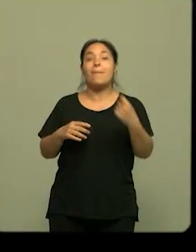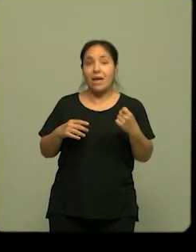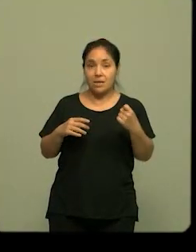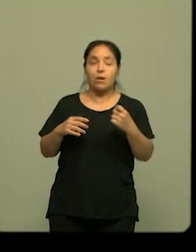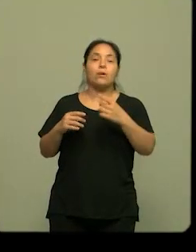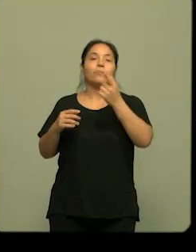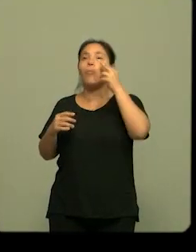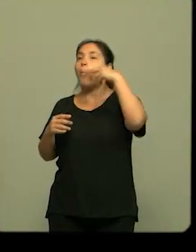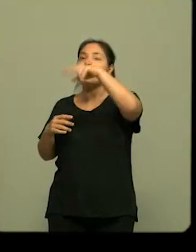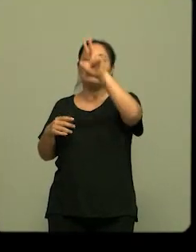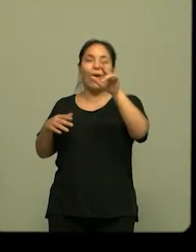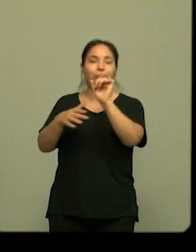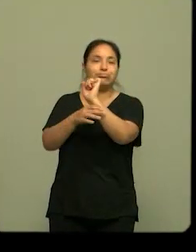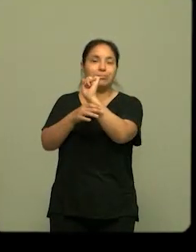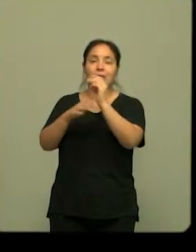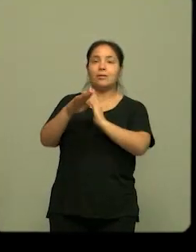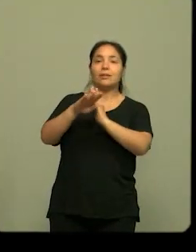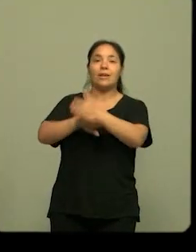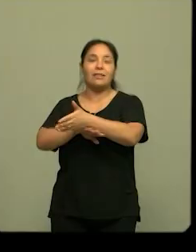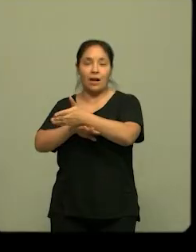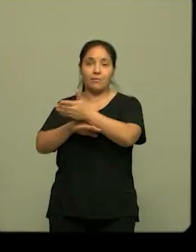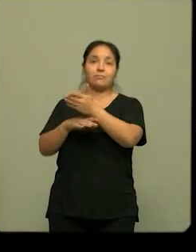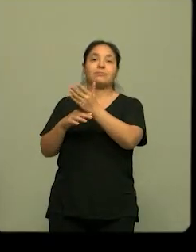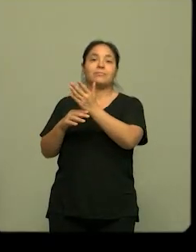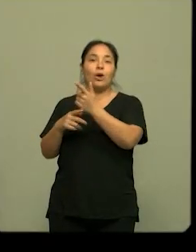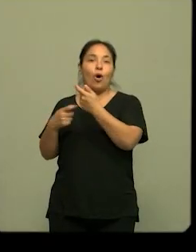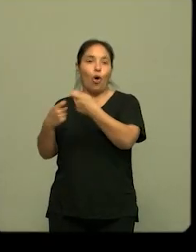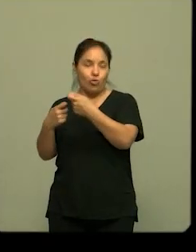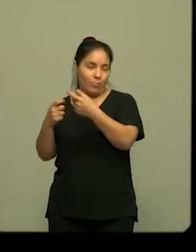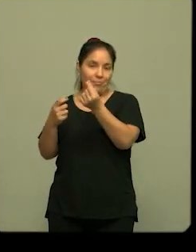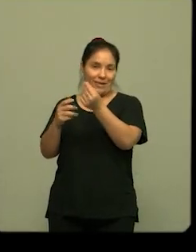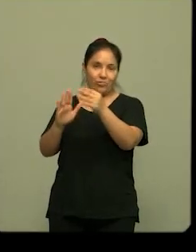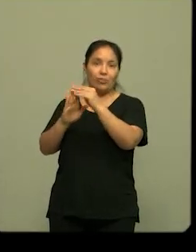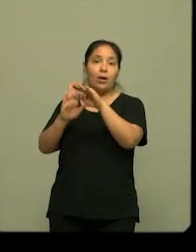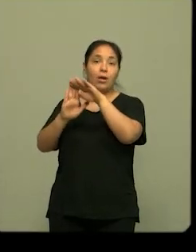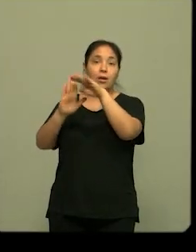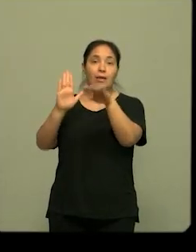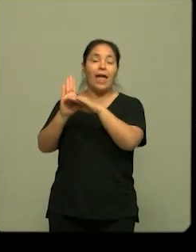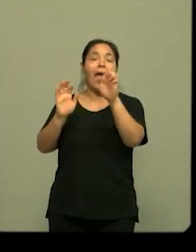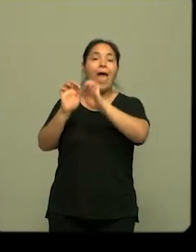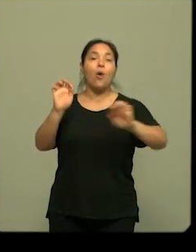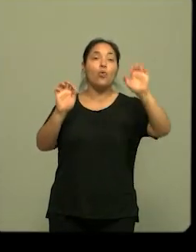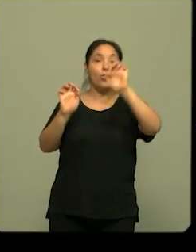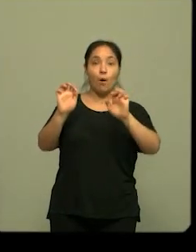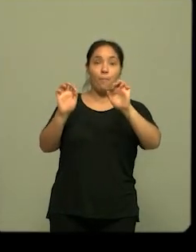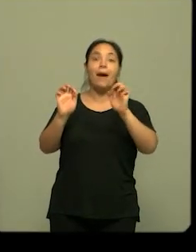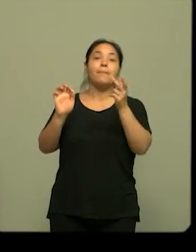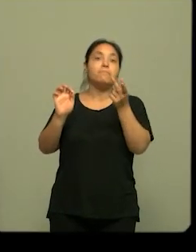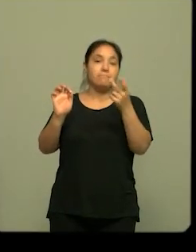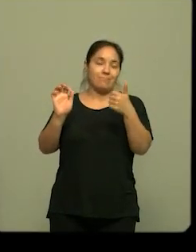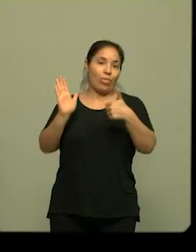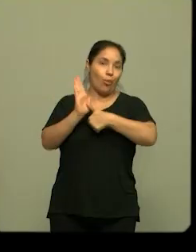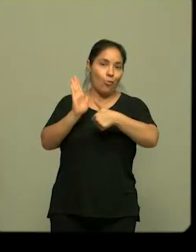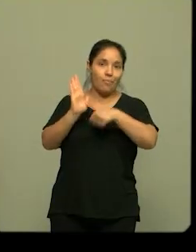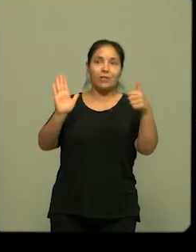del Prado tiene un costo, ser ciudadano europeo tiene otro costo y ya ser extranjero tiene otro costo.